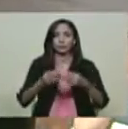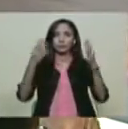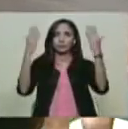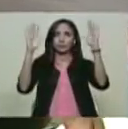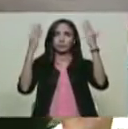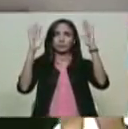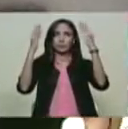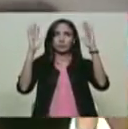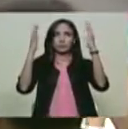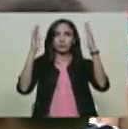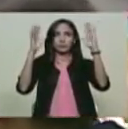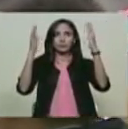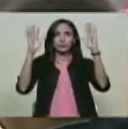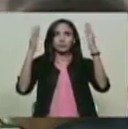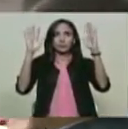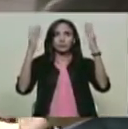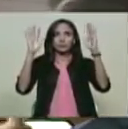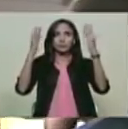a